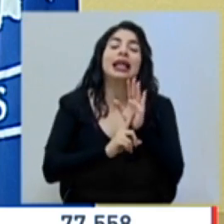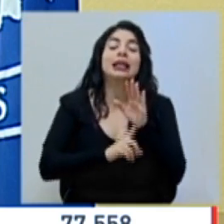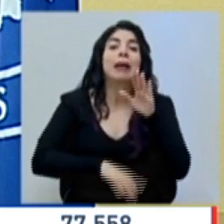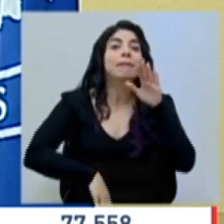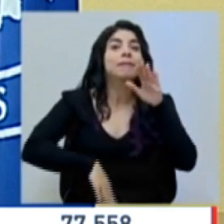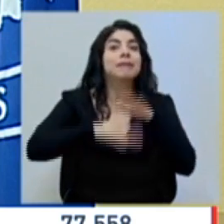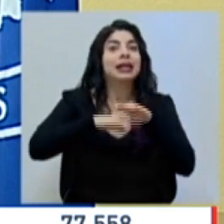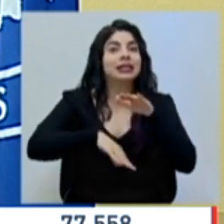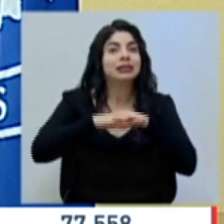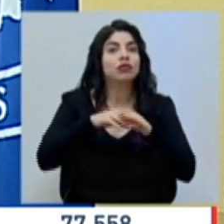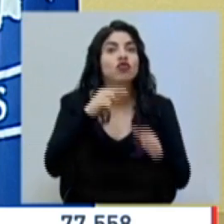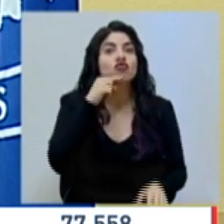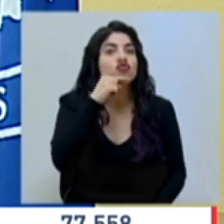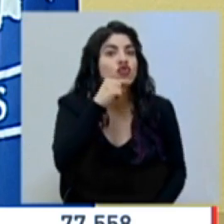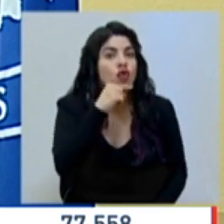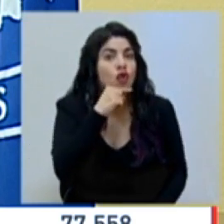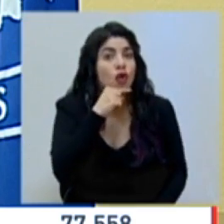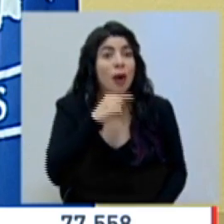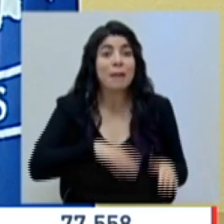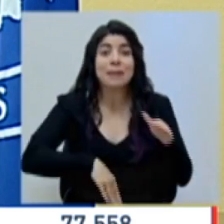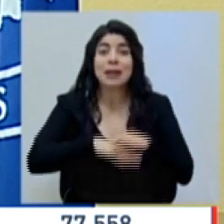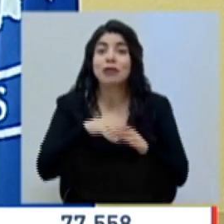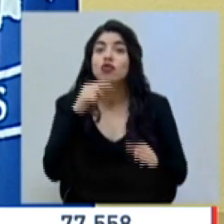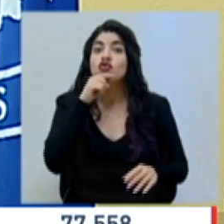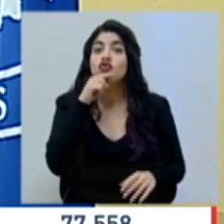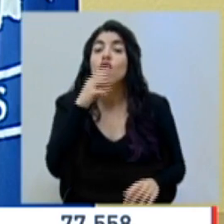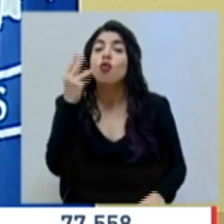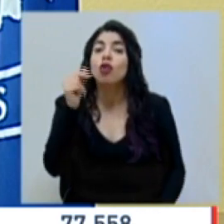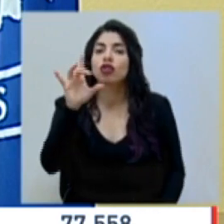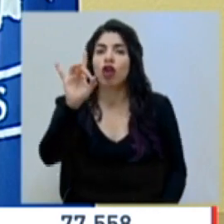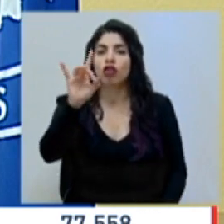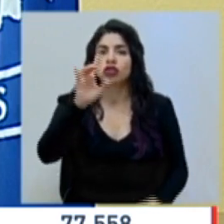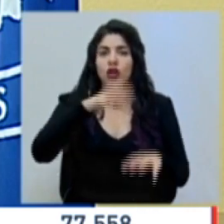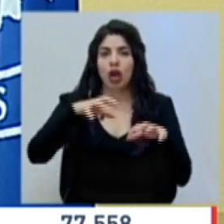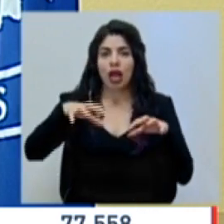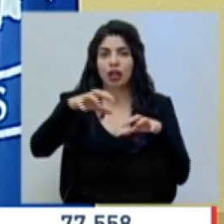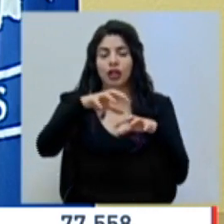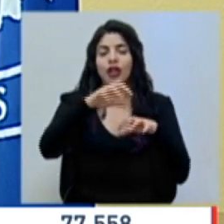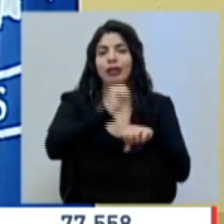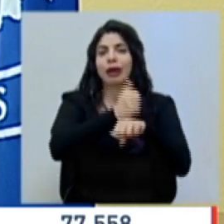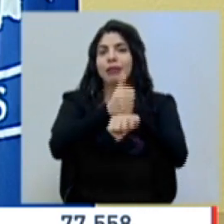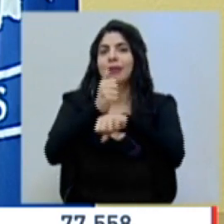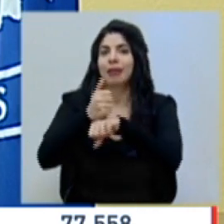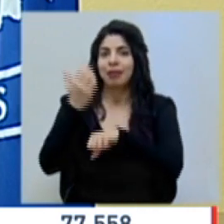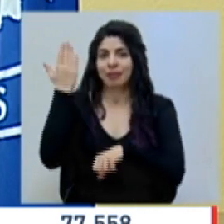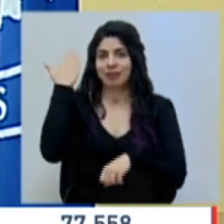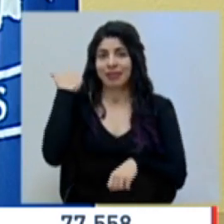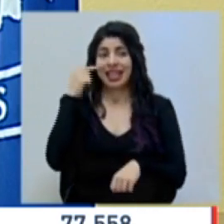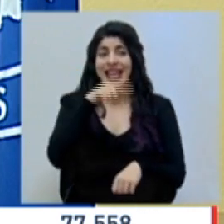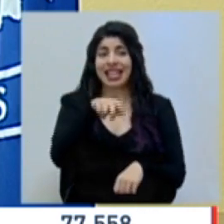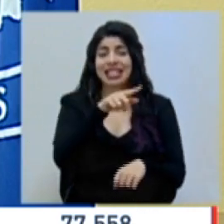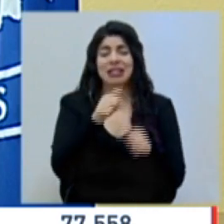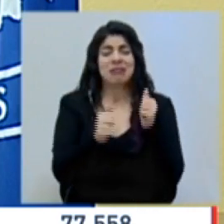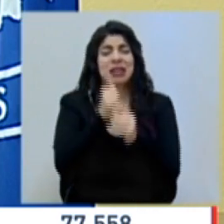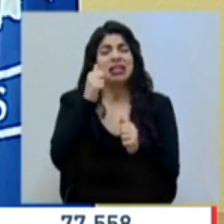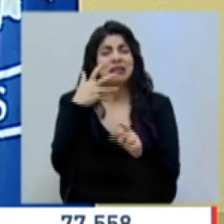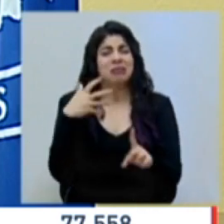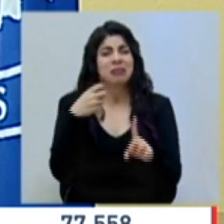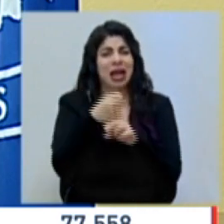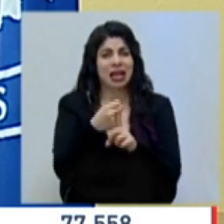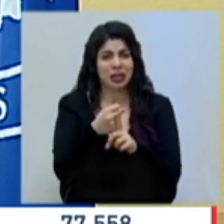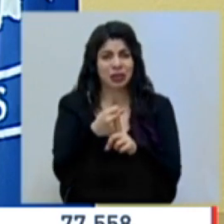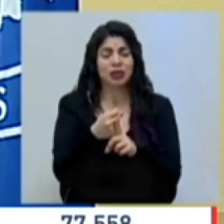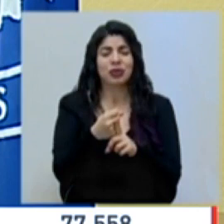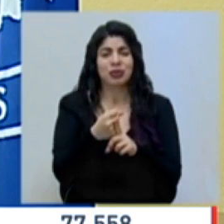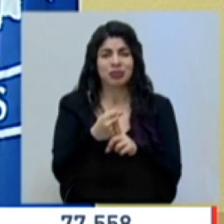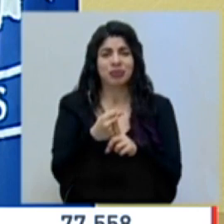máxima, la alerta roja, nuestra alerta máxima en 8 cantones que presentaron los mayores impactos durante el